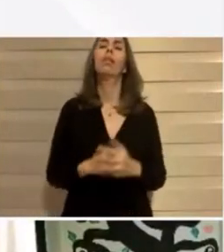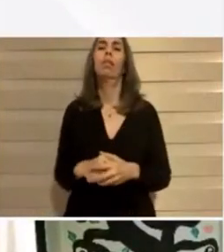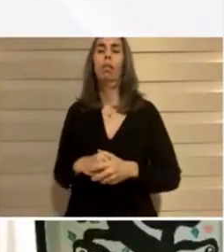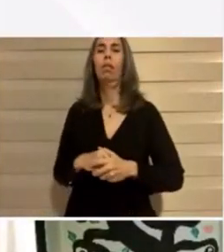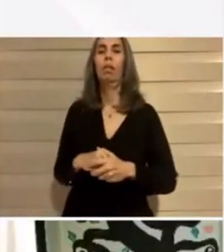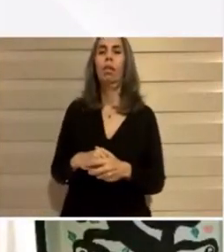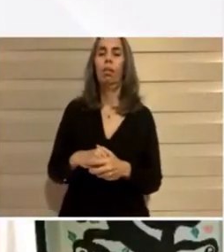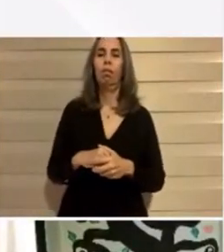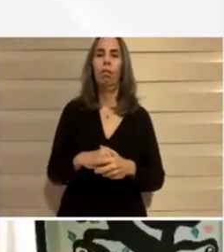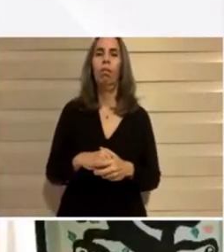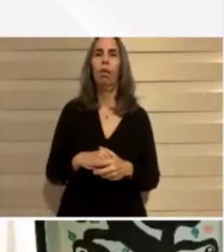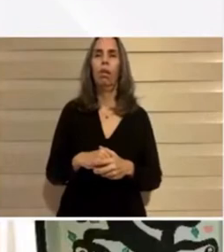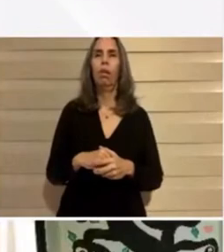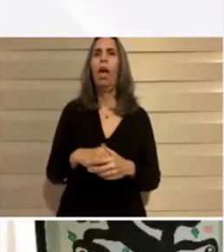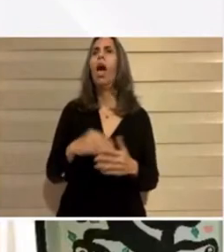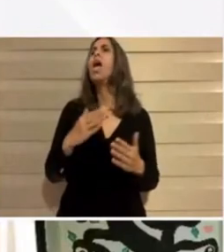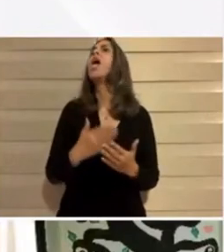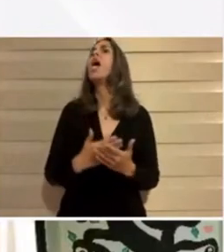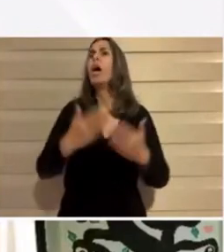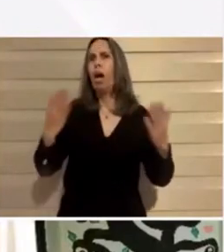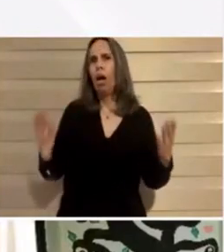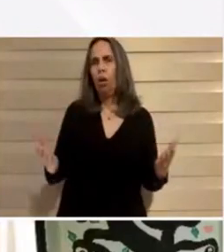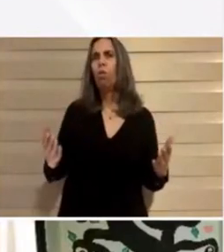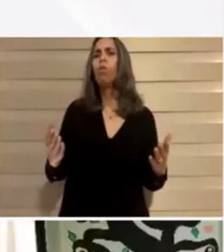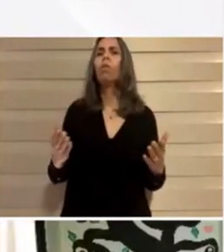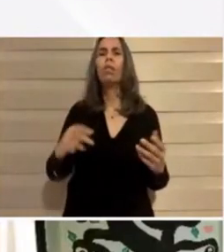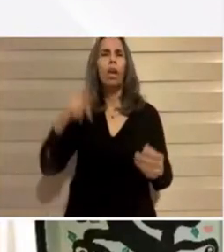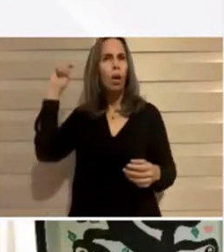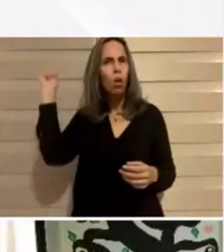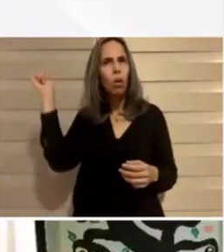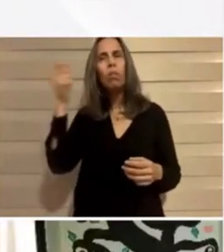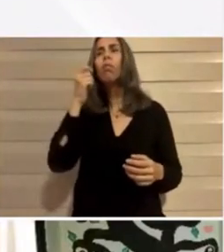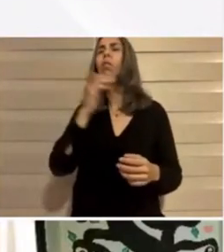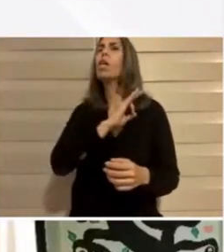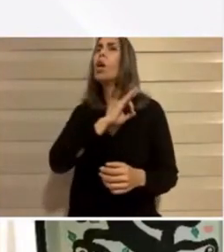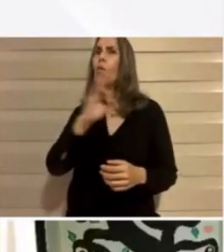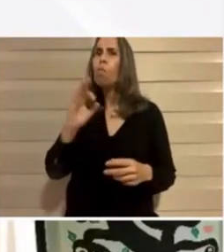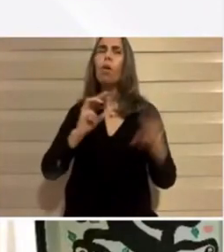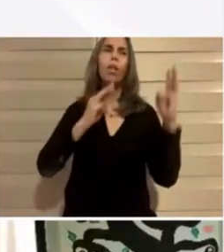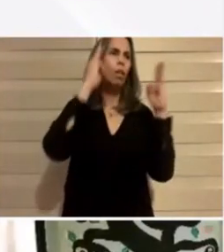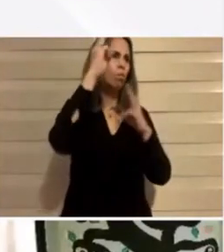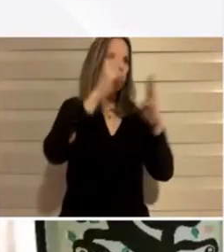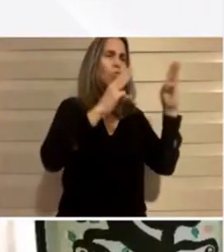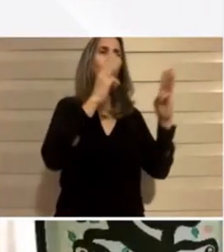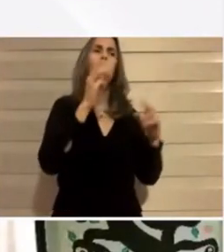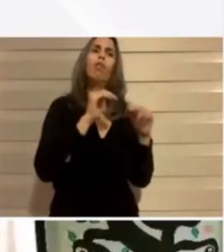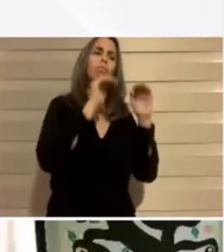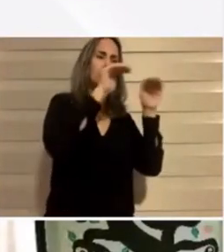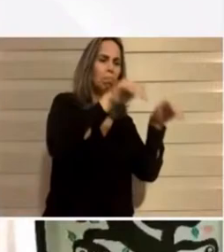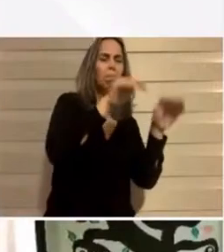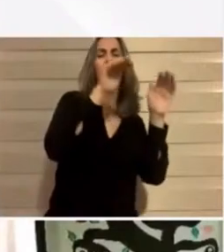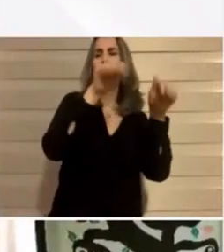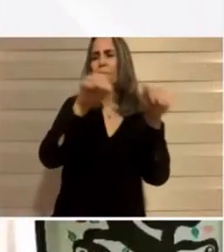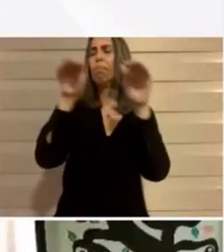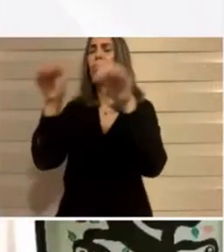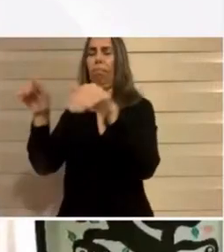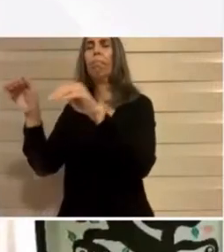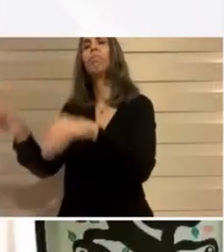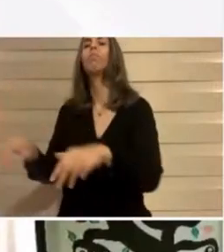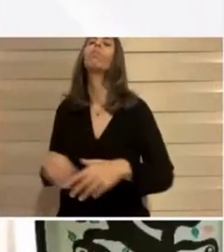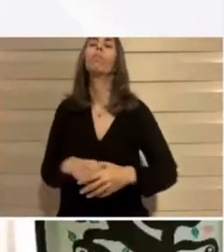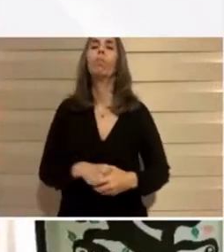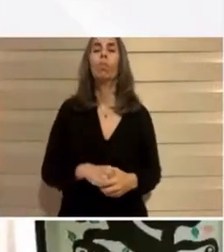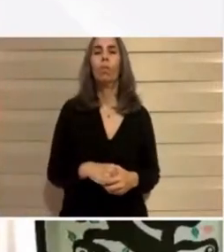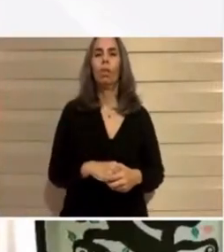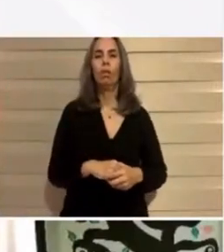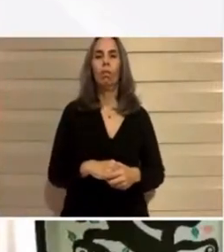permitidas, muchas otras sí, la tecnología nos abre un mundo maravilloso, pero muchas cosas quedábamos por un hecho,